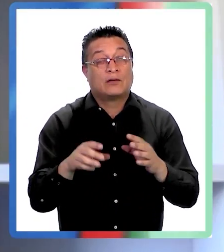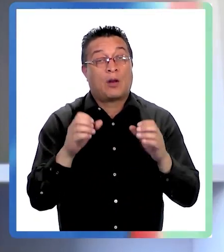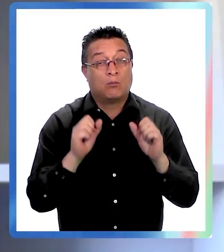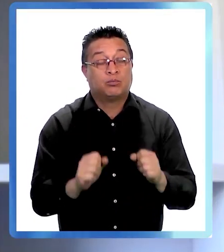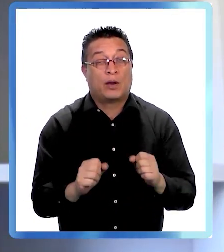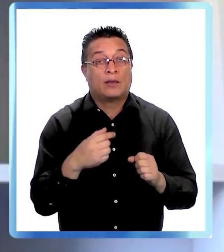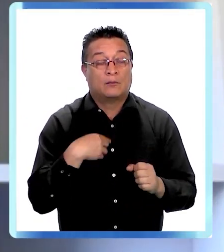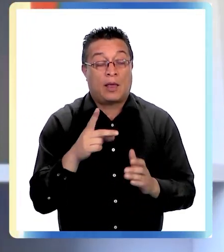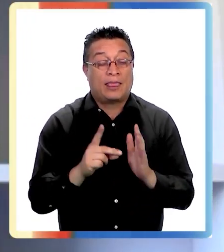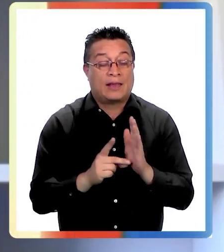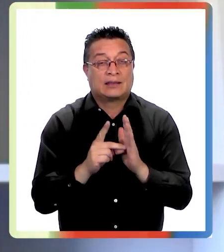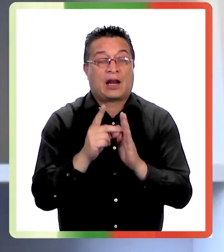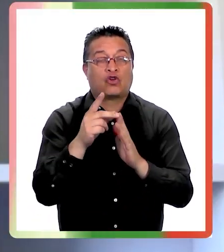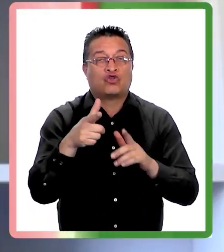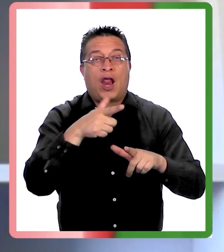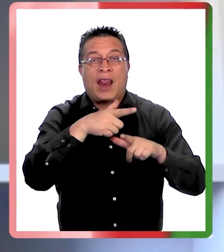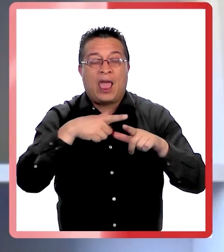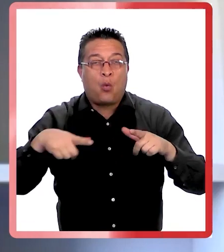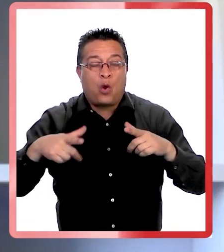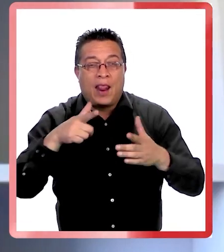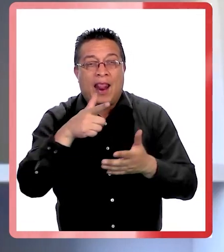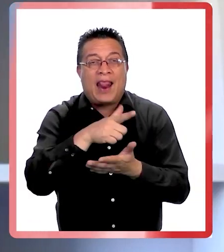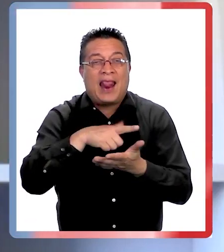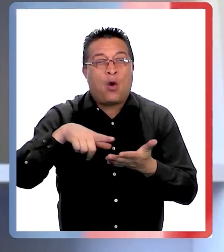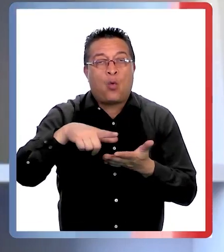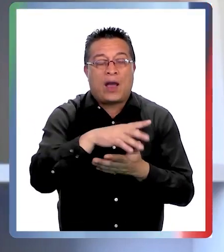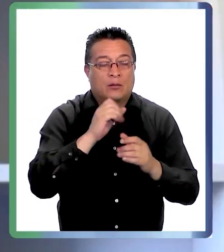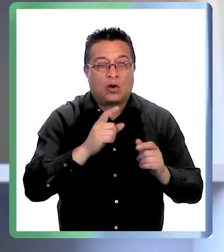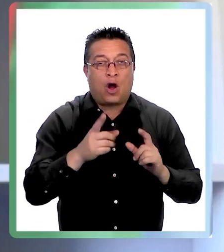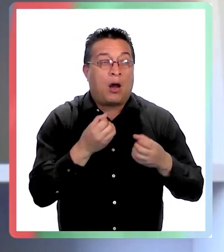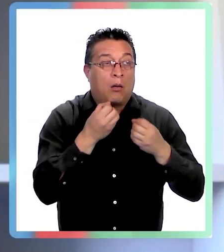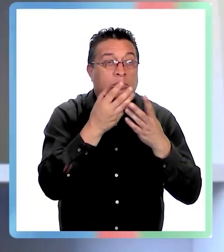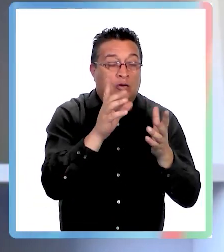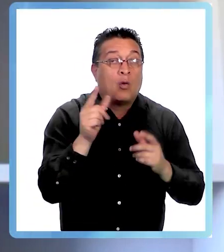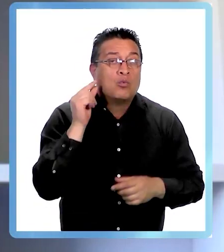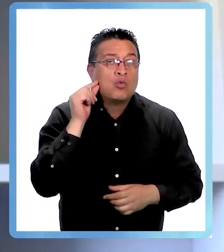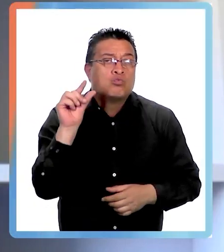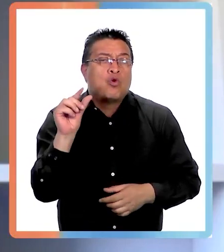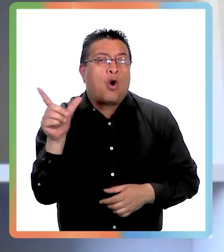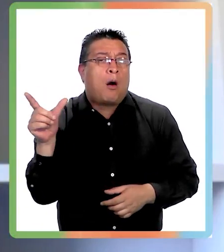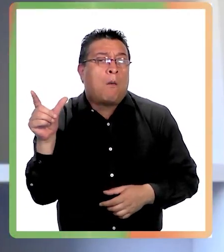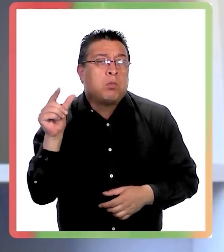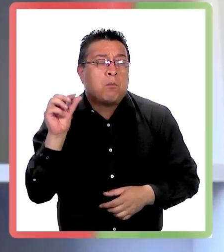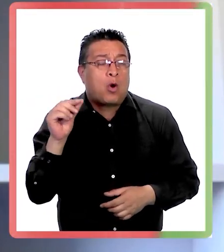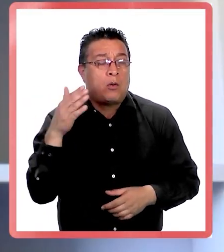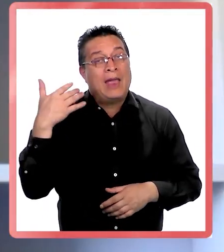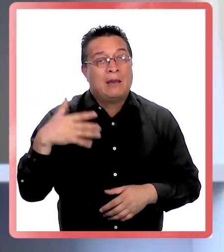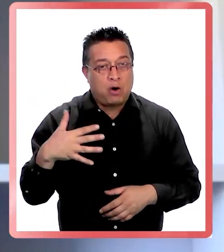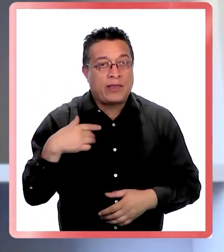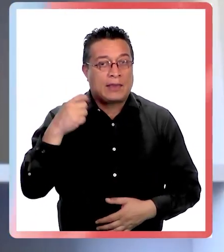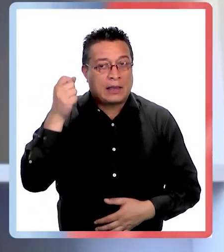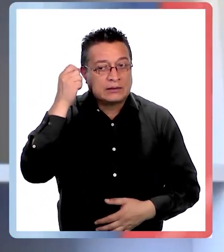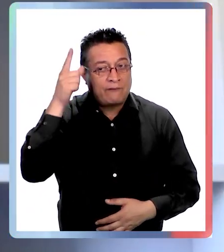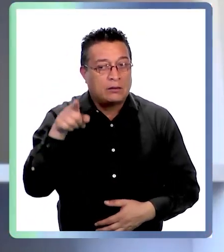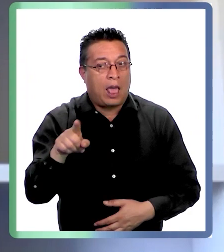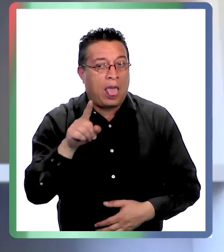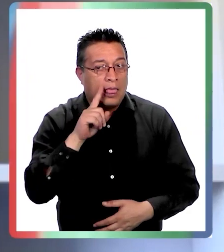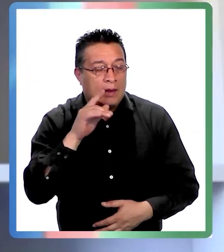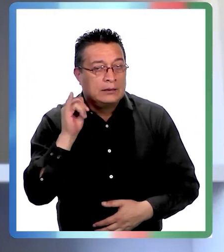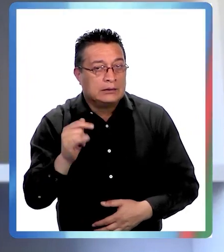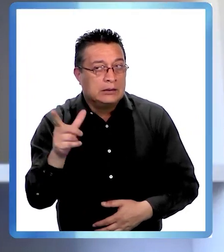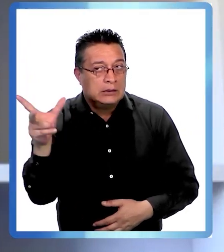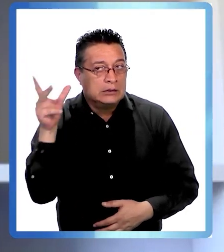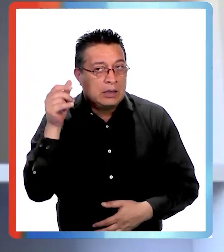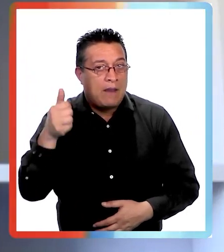los niños pueden manifestarse con el desarrollo del lenguaje, pero a veces no tienen muchas manifestaciones porque puede ser una pérdida mínima, pero es importante en los niños saber si es que escuchan